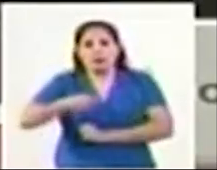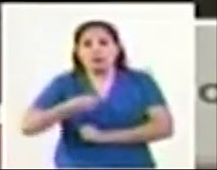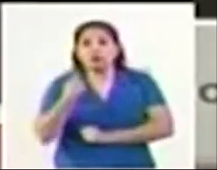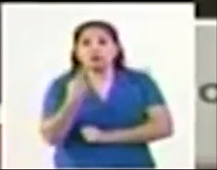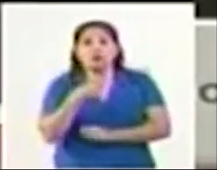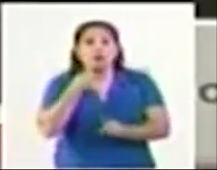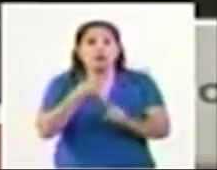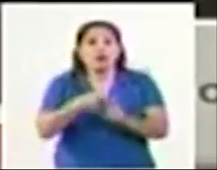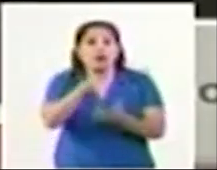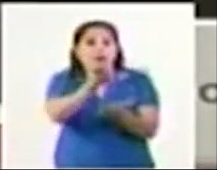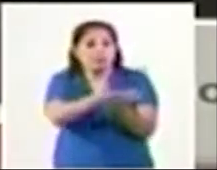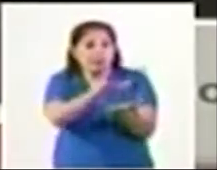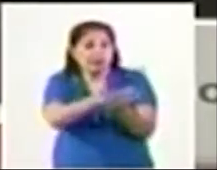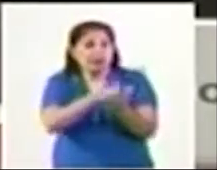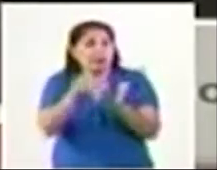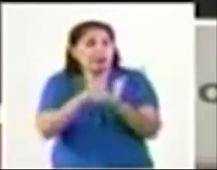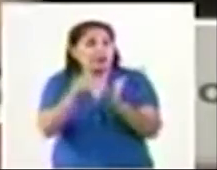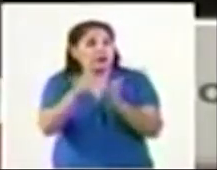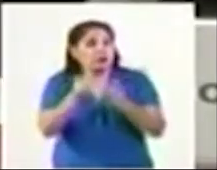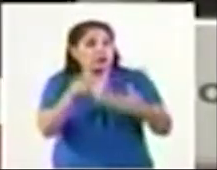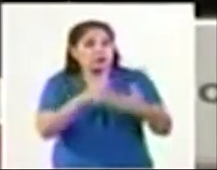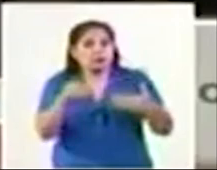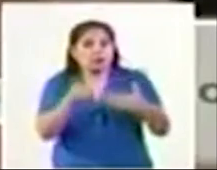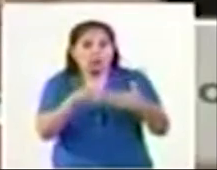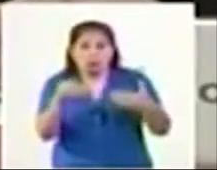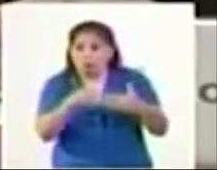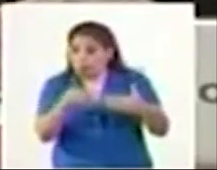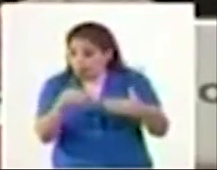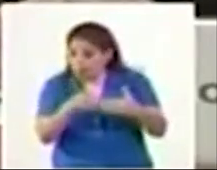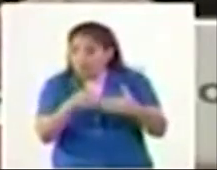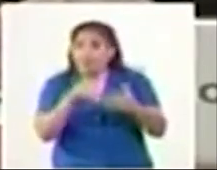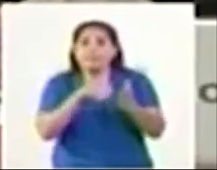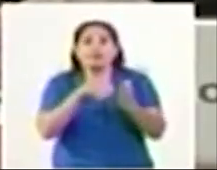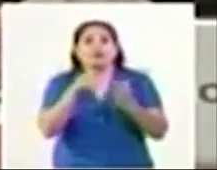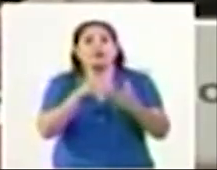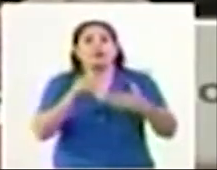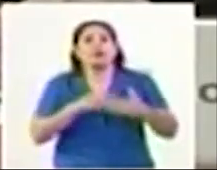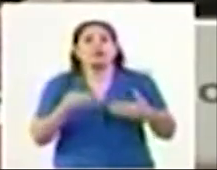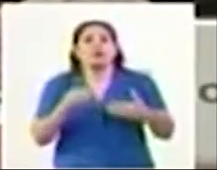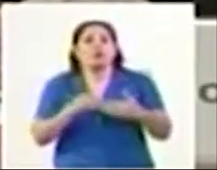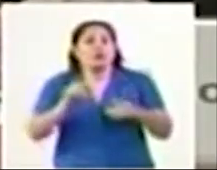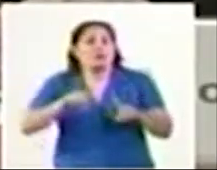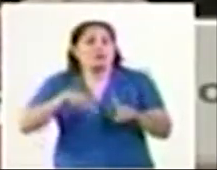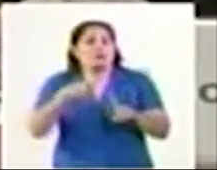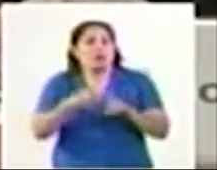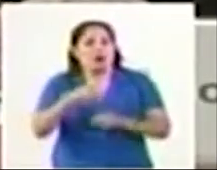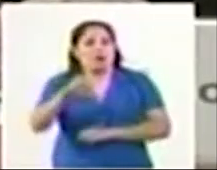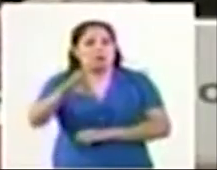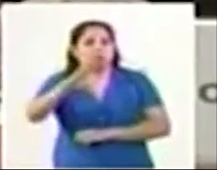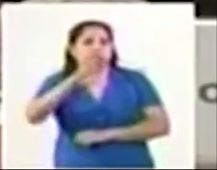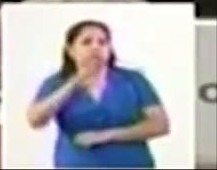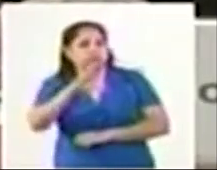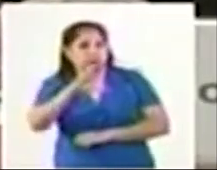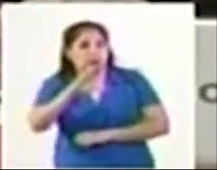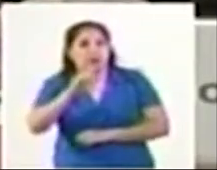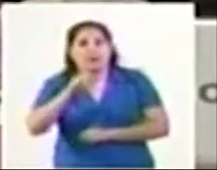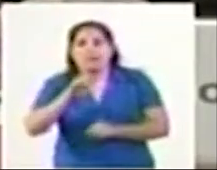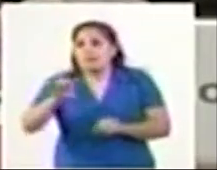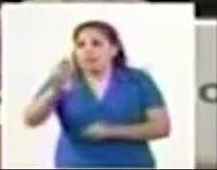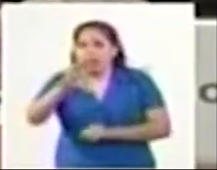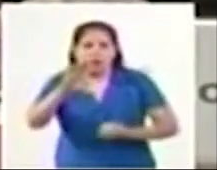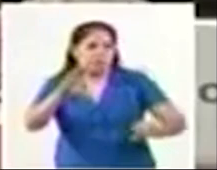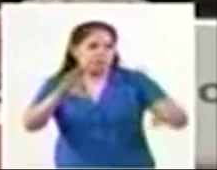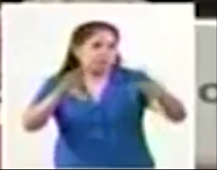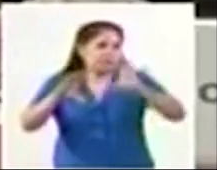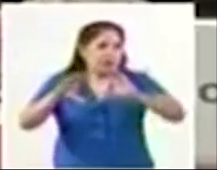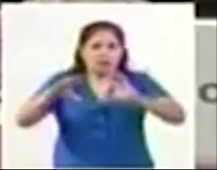expediente. Asimismo, arremetió contra Estados Unidos y acusó de cometer acciones de terrorismo de Estado a la